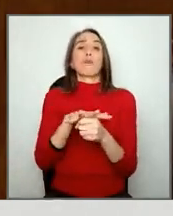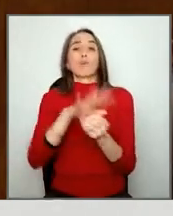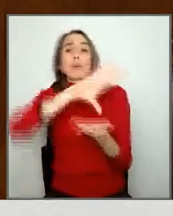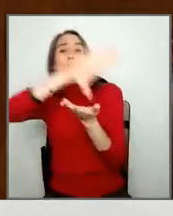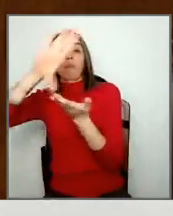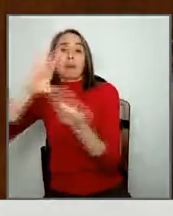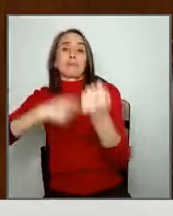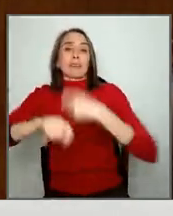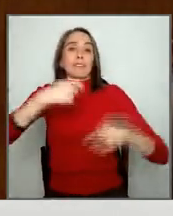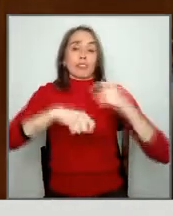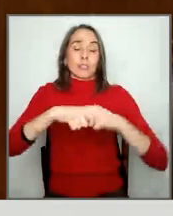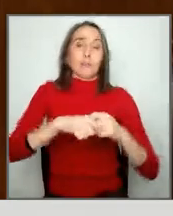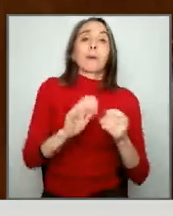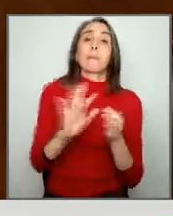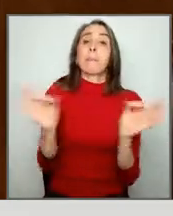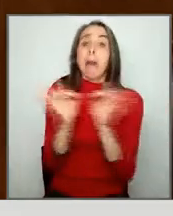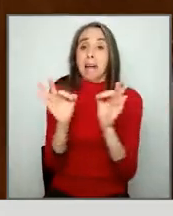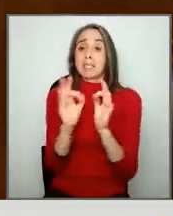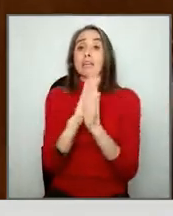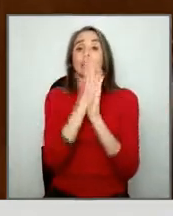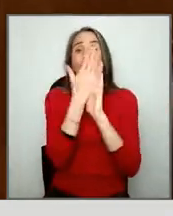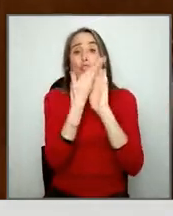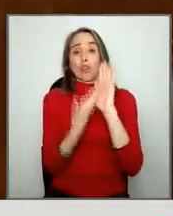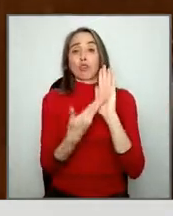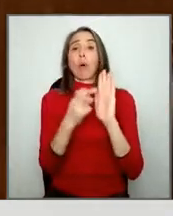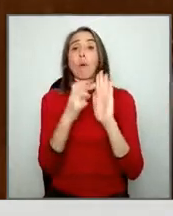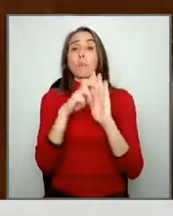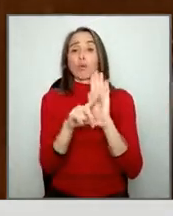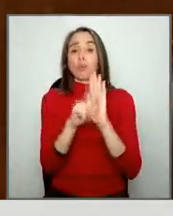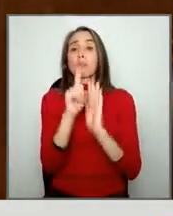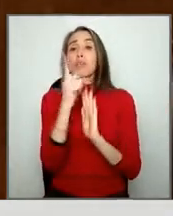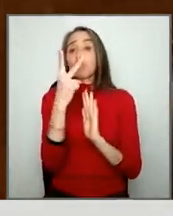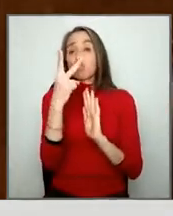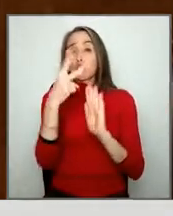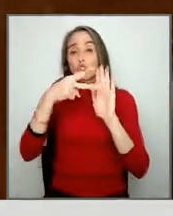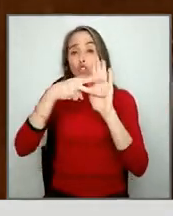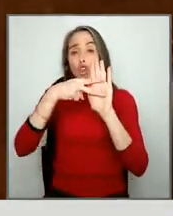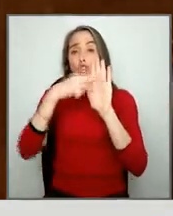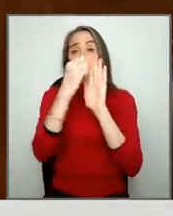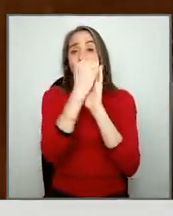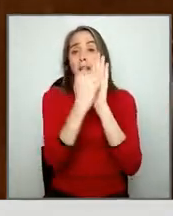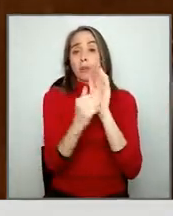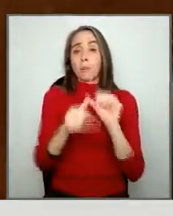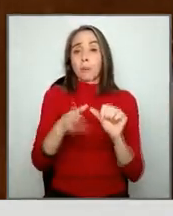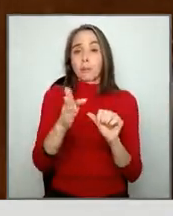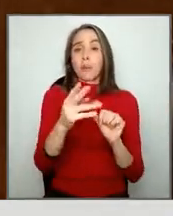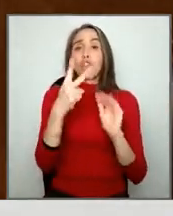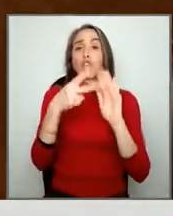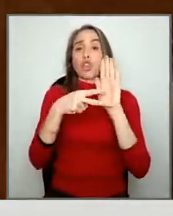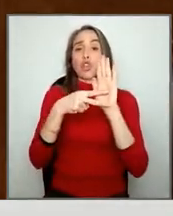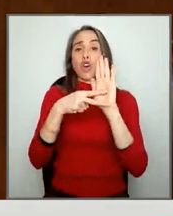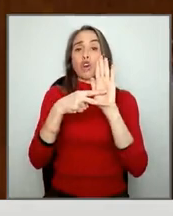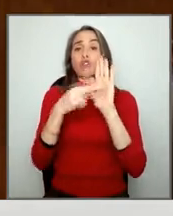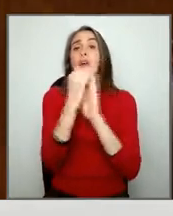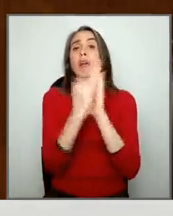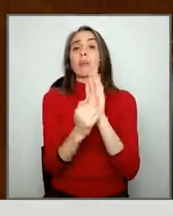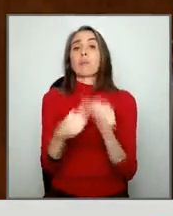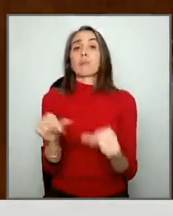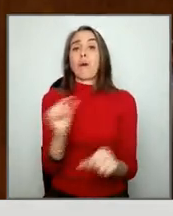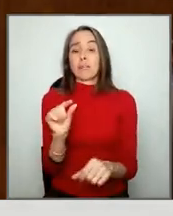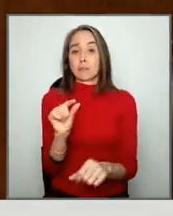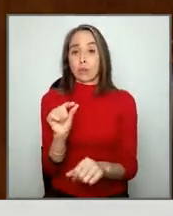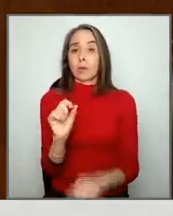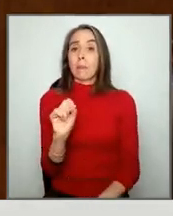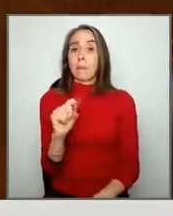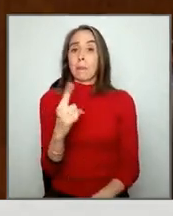todo lo expuesto el proyecto consta de dos artículos permanentes y dos disposiciones transitorias mediante el primer artículo